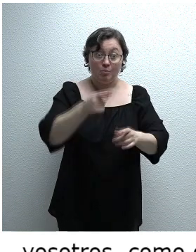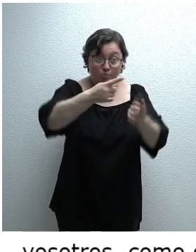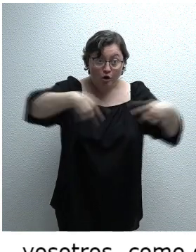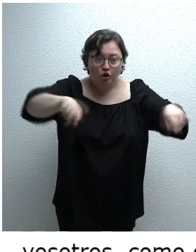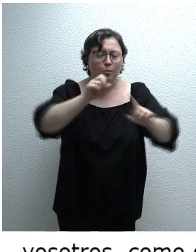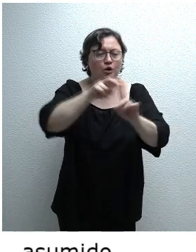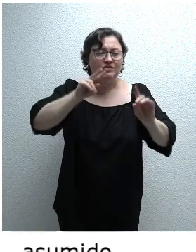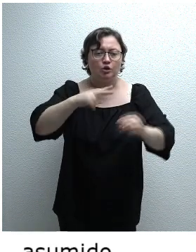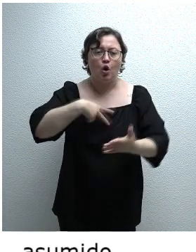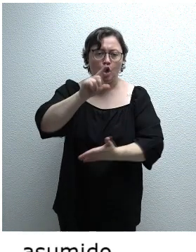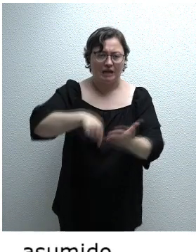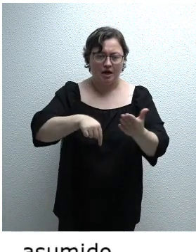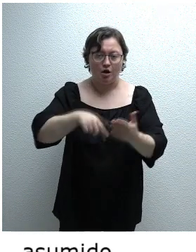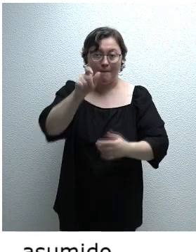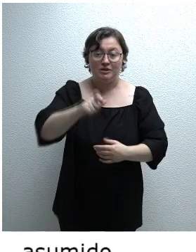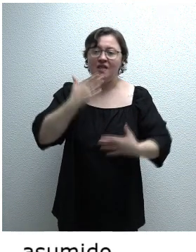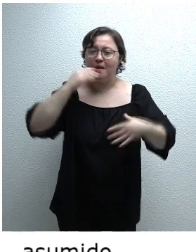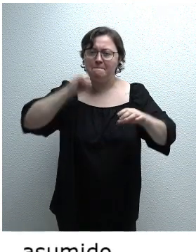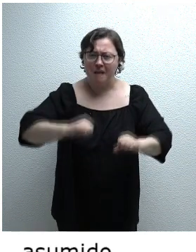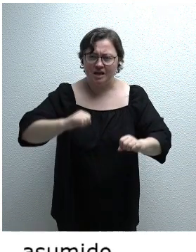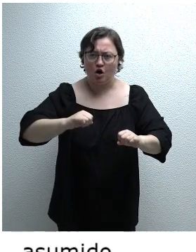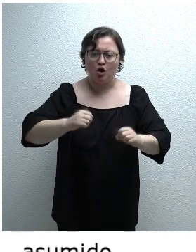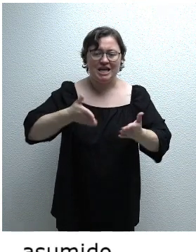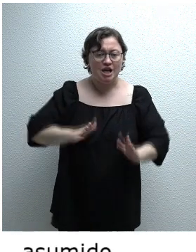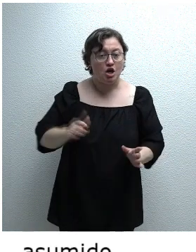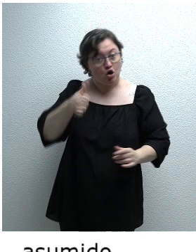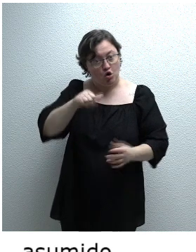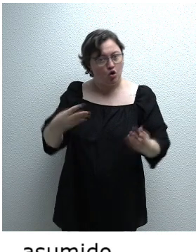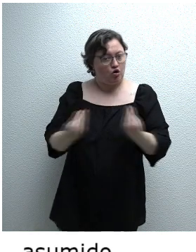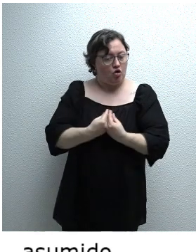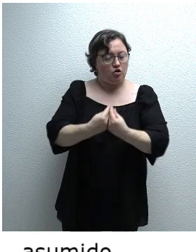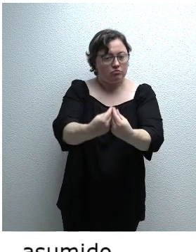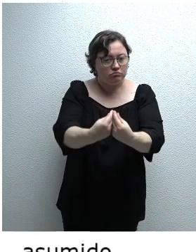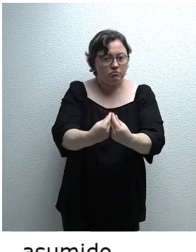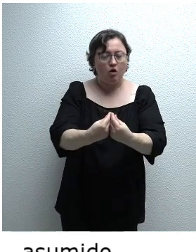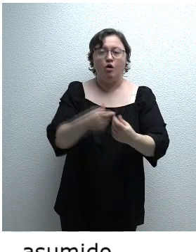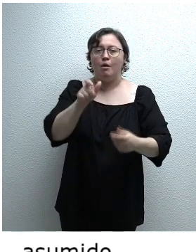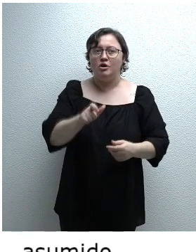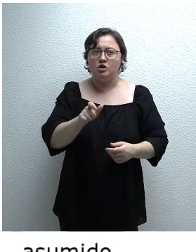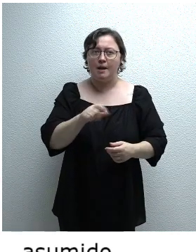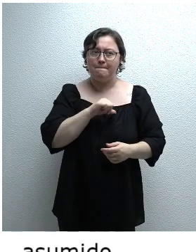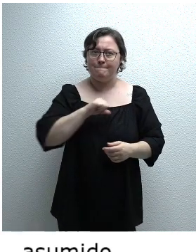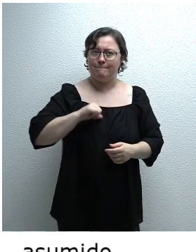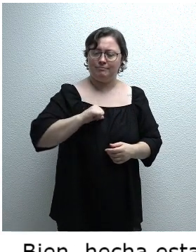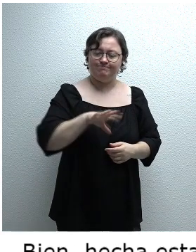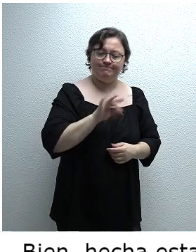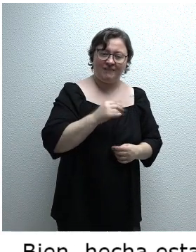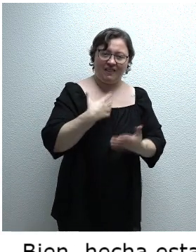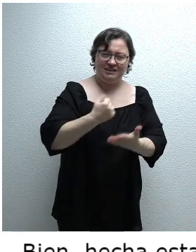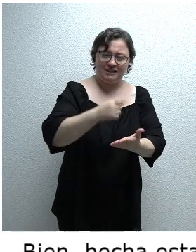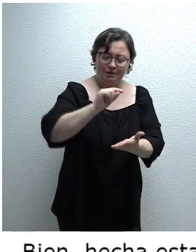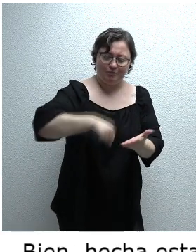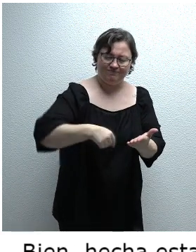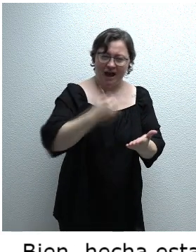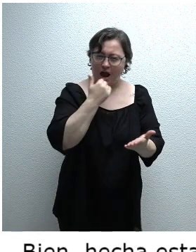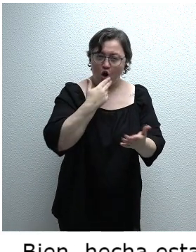te llega una persona mayor que llega con un hijo o esa persona quiere tomar una decisión importante en el testamento,